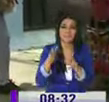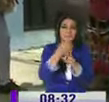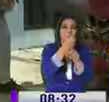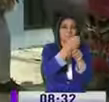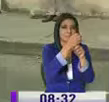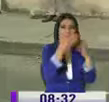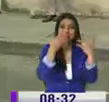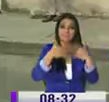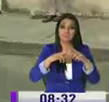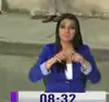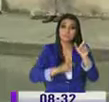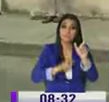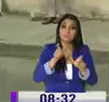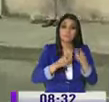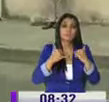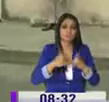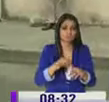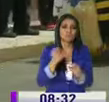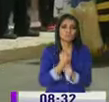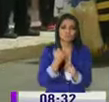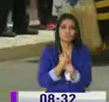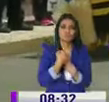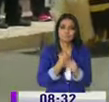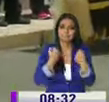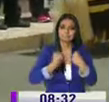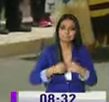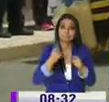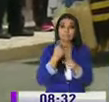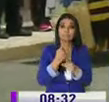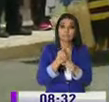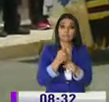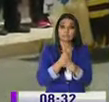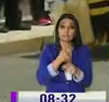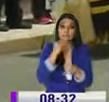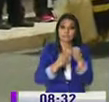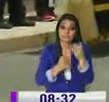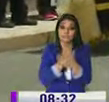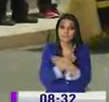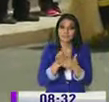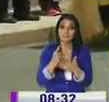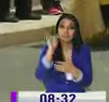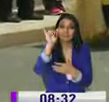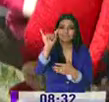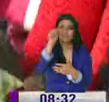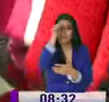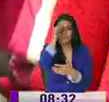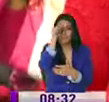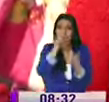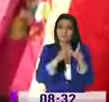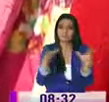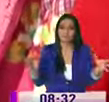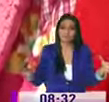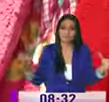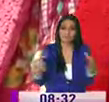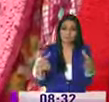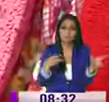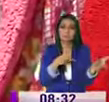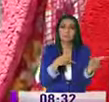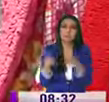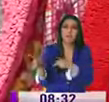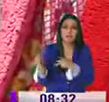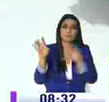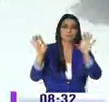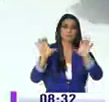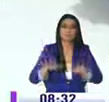habitantes del sector siguen trabajando es así que todos los fines de semana los vecinos se reúnen y organizan una